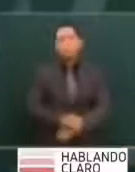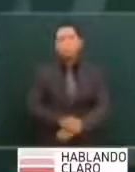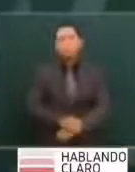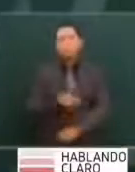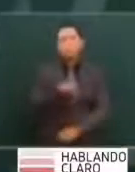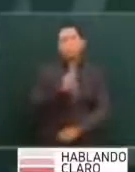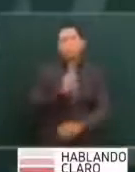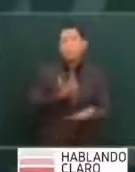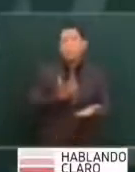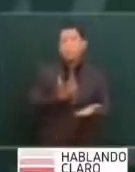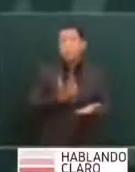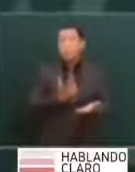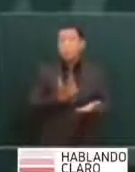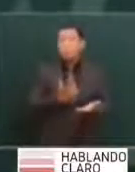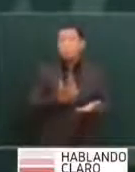sin